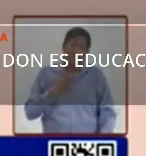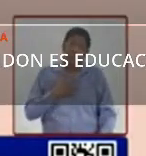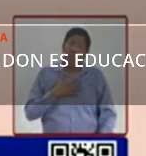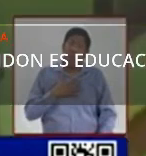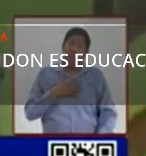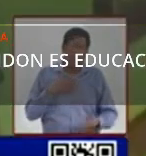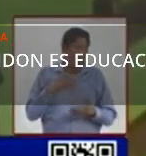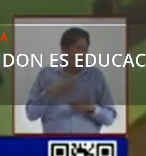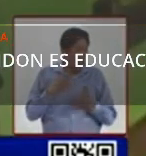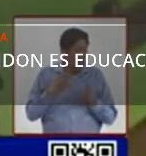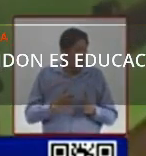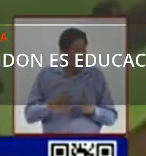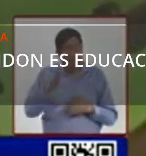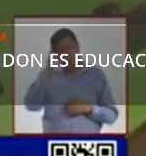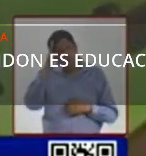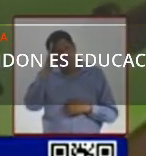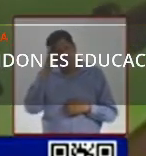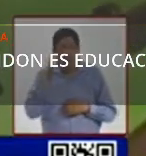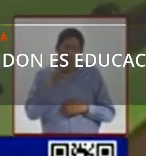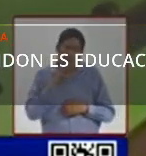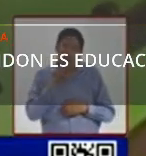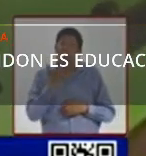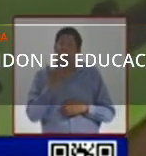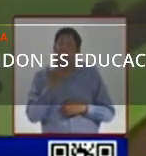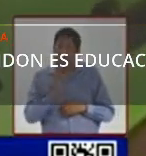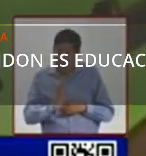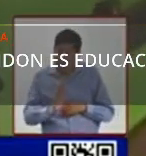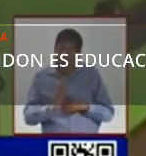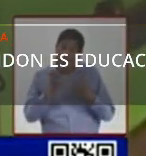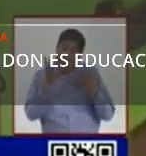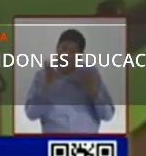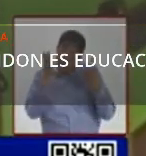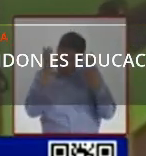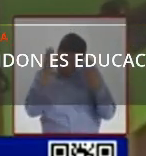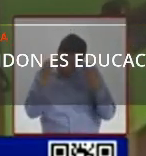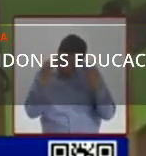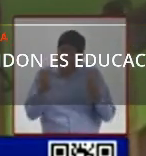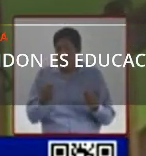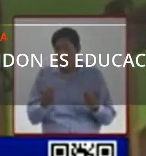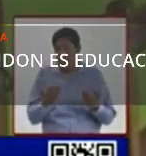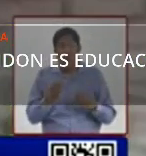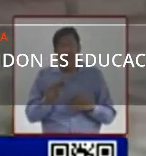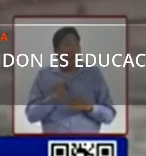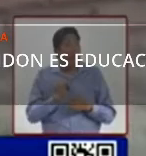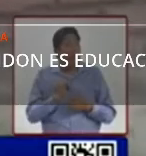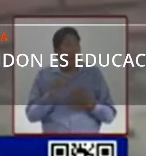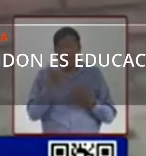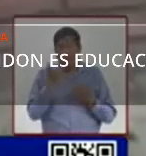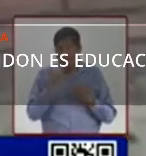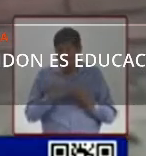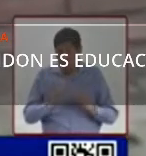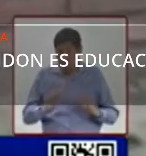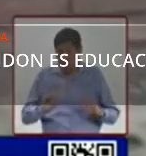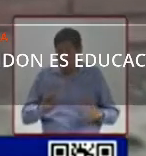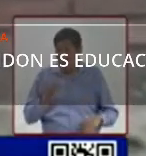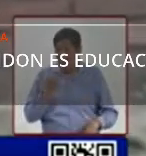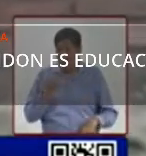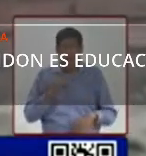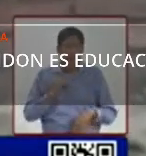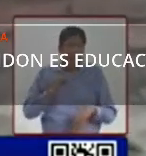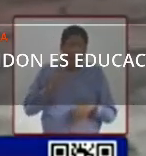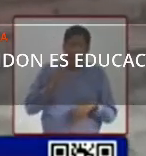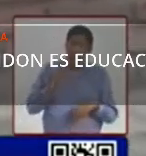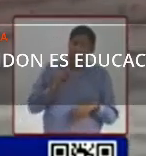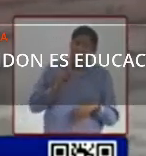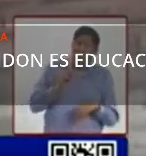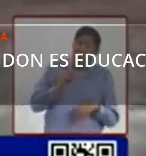que el papá o alguien lo ha tomado a mal lo que yo quería enseñar. Pero yo tengo niños pequeños y yo no